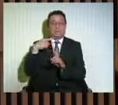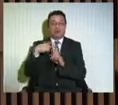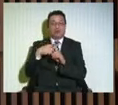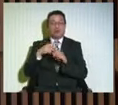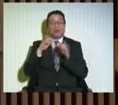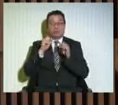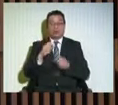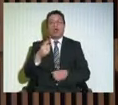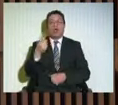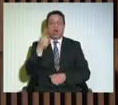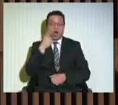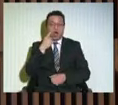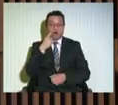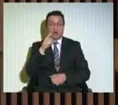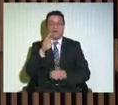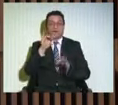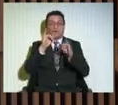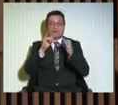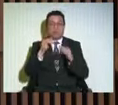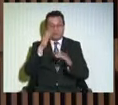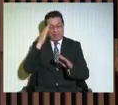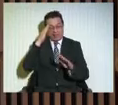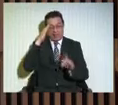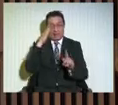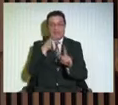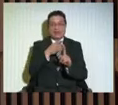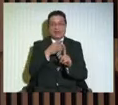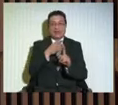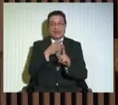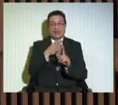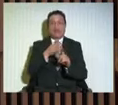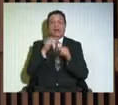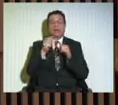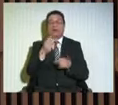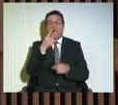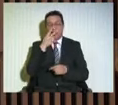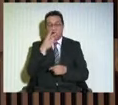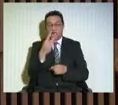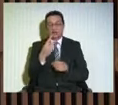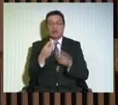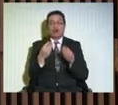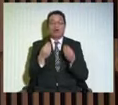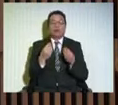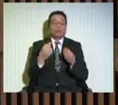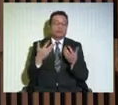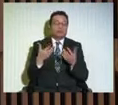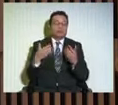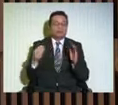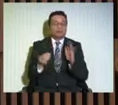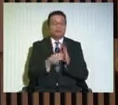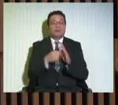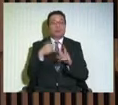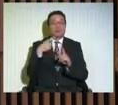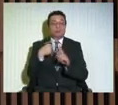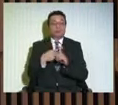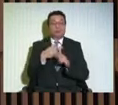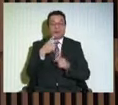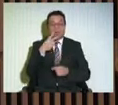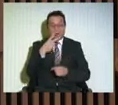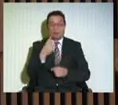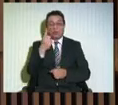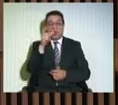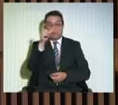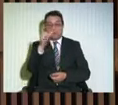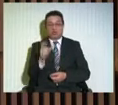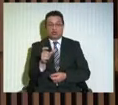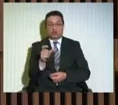conozcamos de manera directa para ver el impacto que puede tener en una